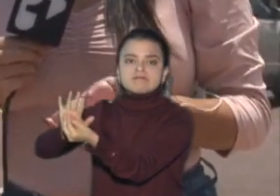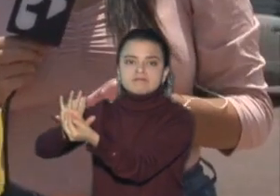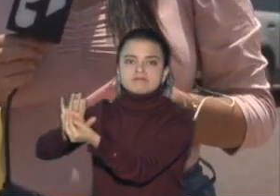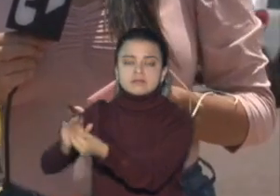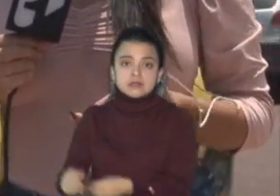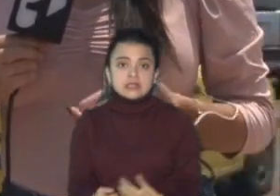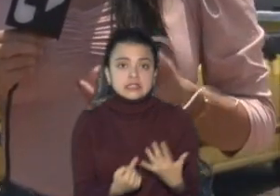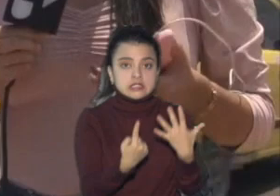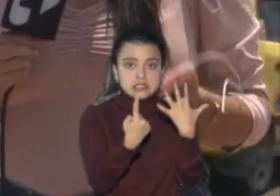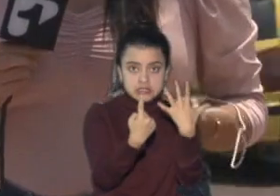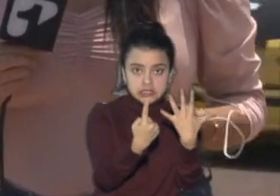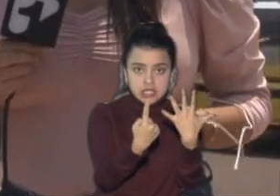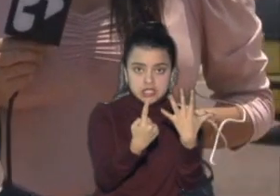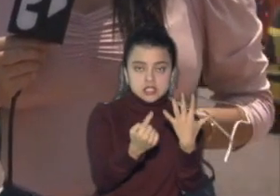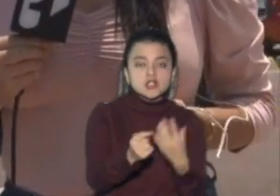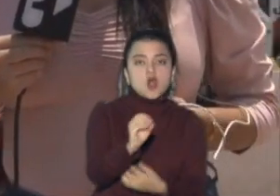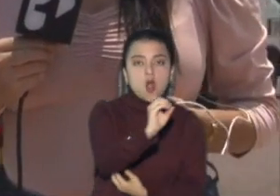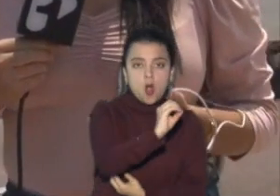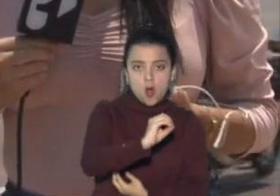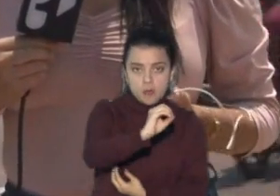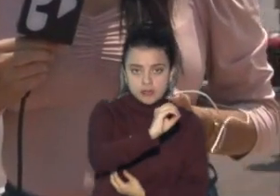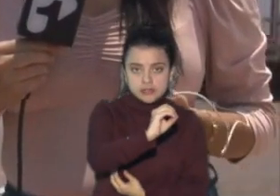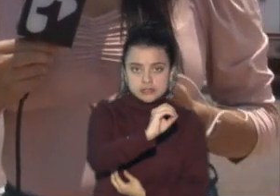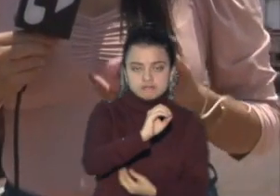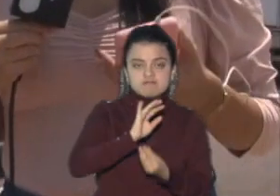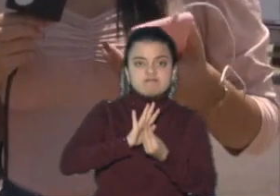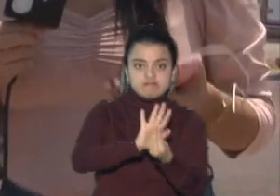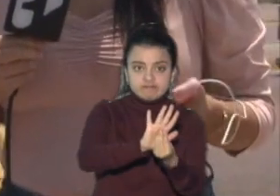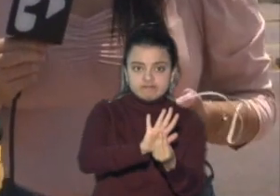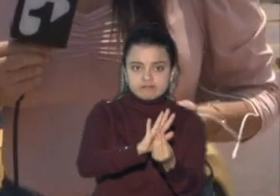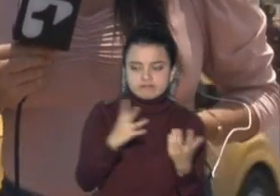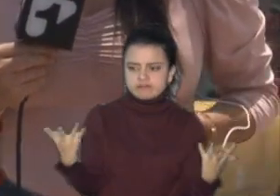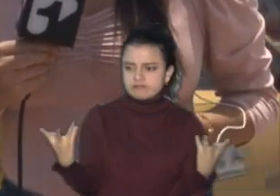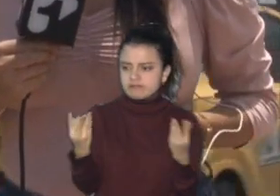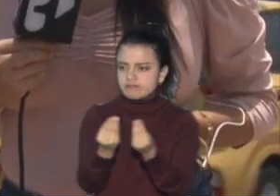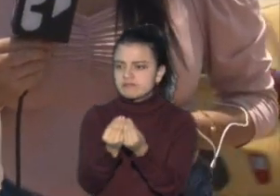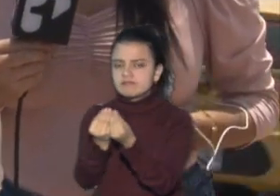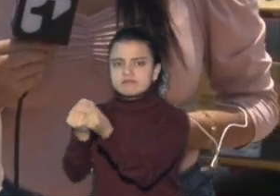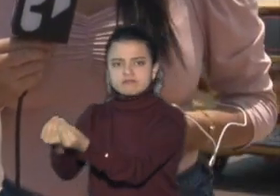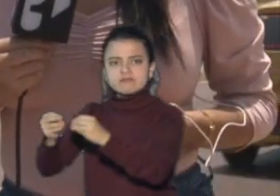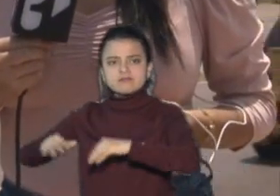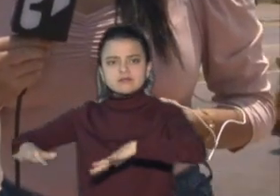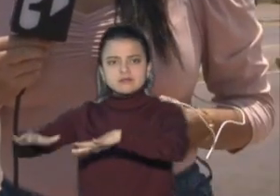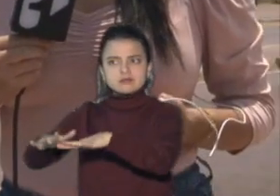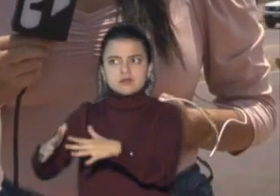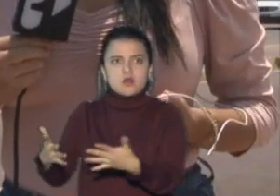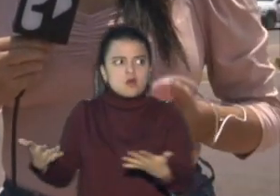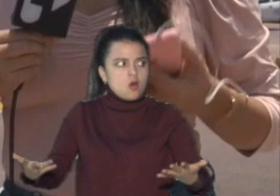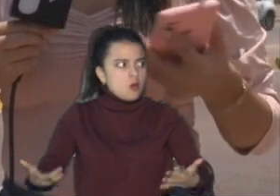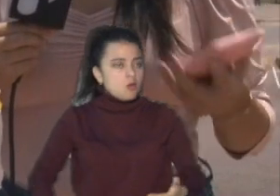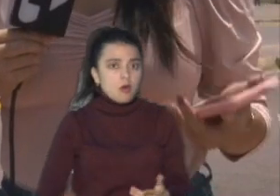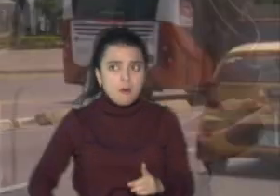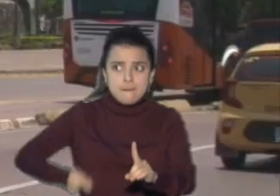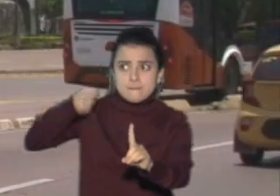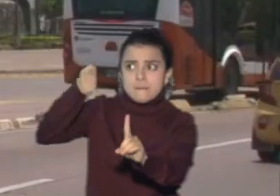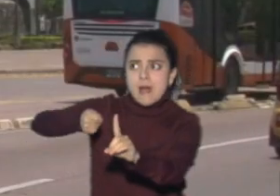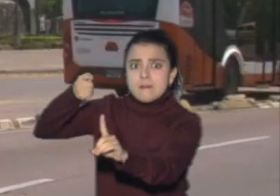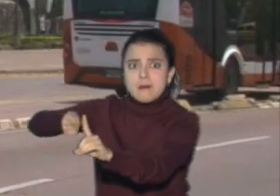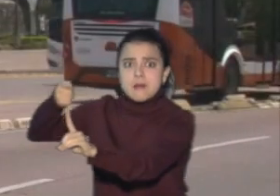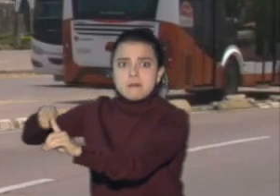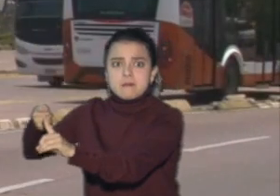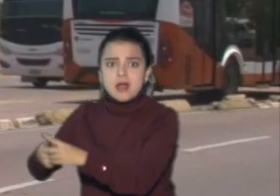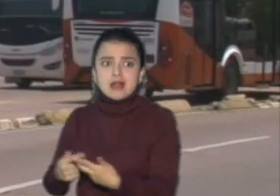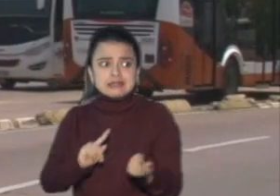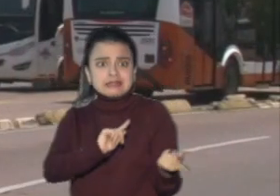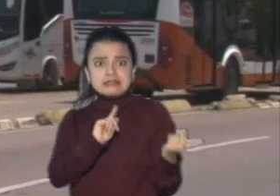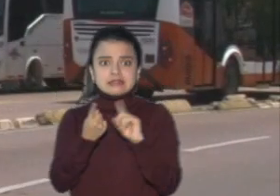6 hombres. A raíz de esto manifiestan que la situación es mucho más difícil, teniendo en cuenta que tienen que pagar arriendo en otras